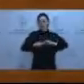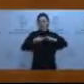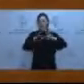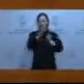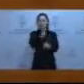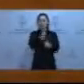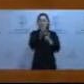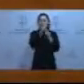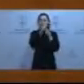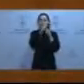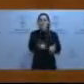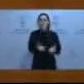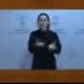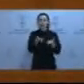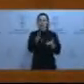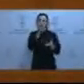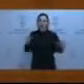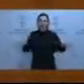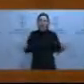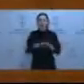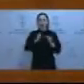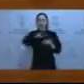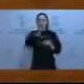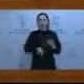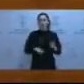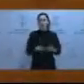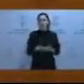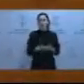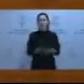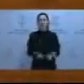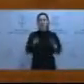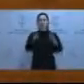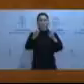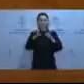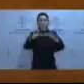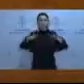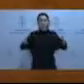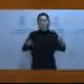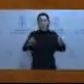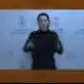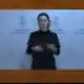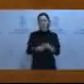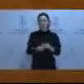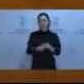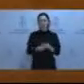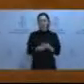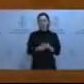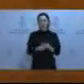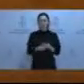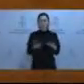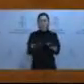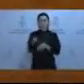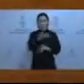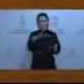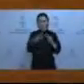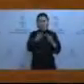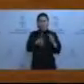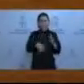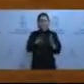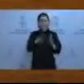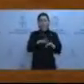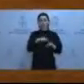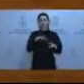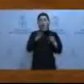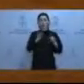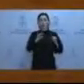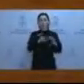mensaje concluyente, tajante diría. Abro comillas, Asturias es una de las comunidades menos eficientes en la gestión de